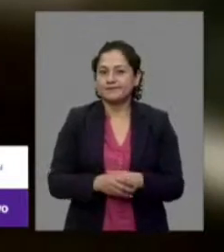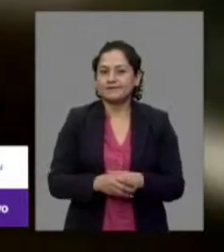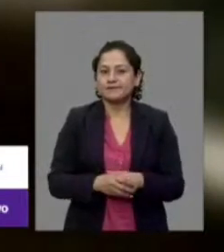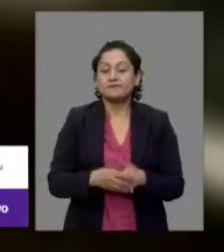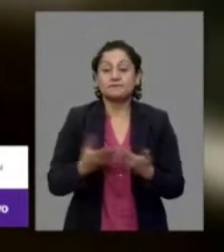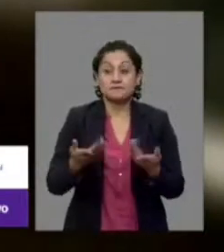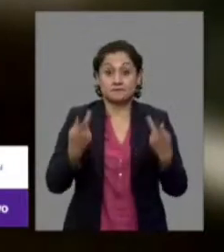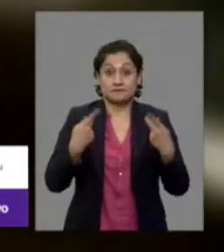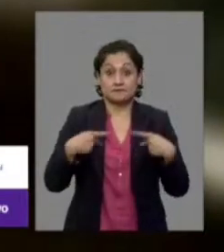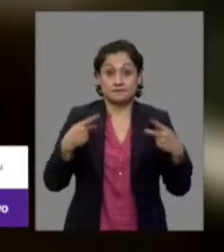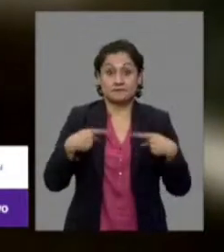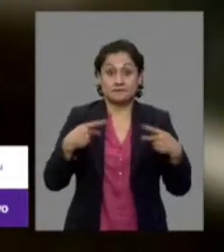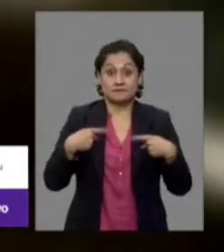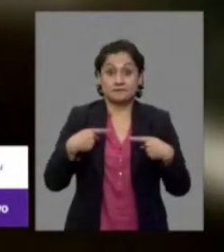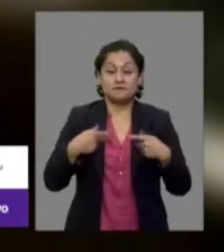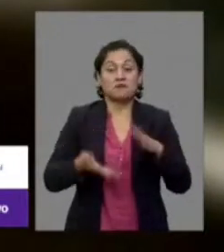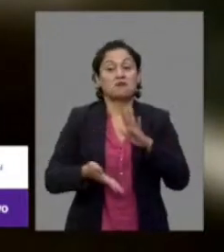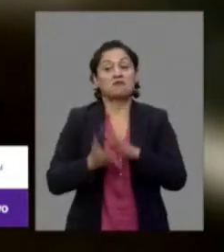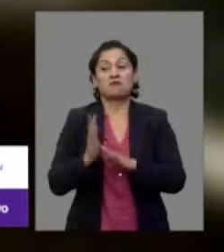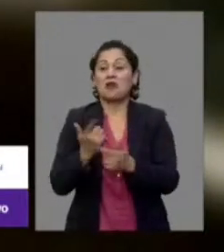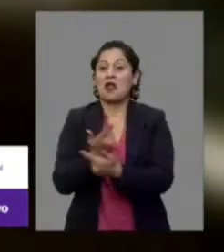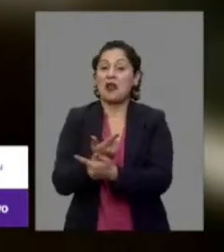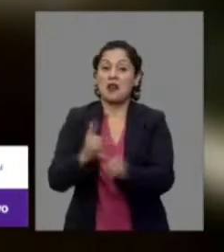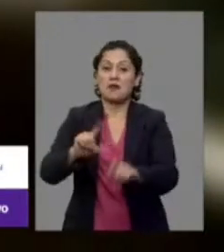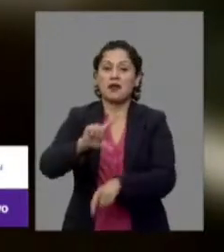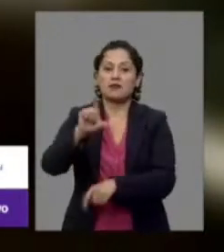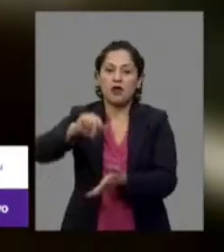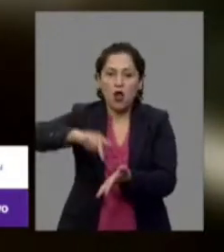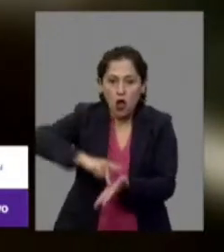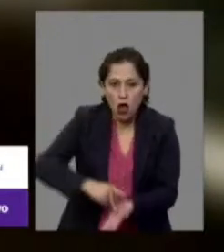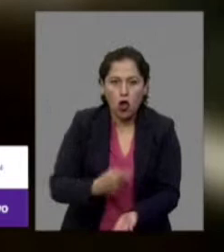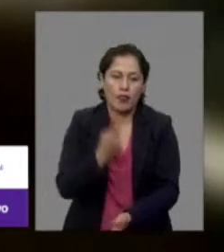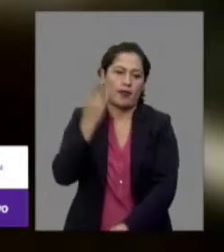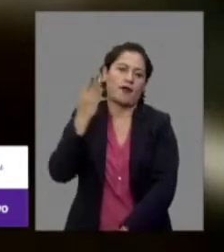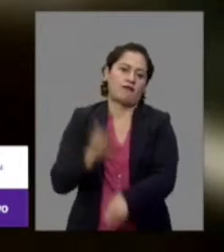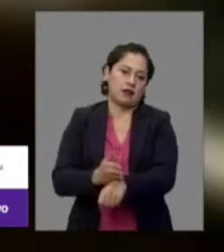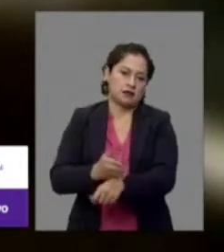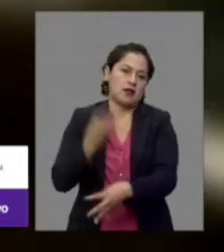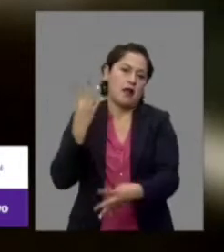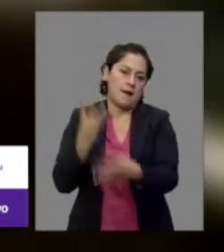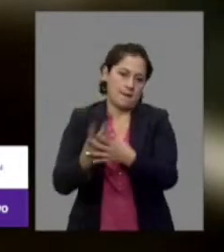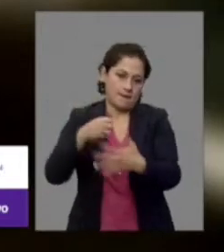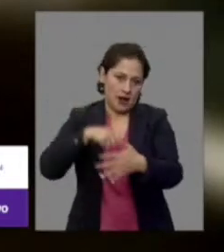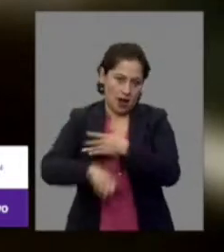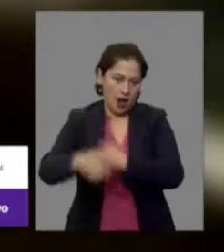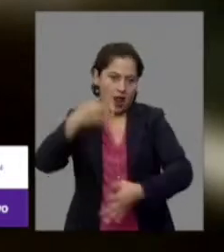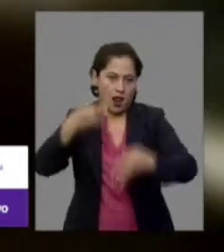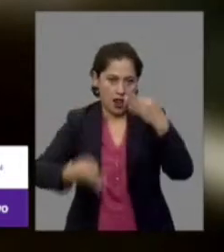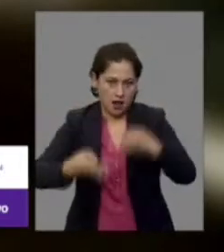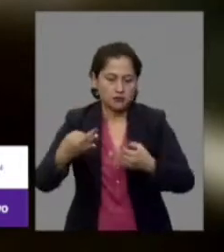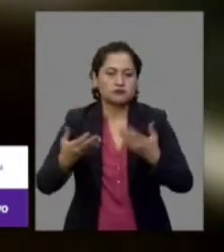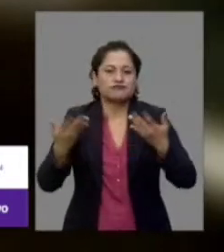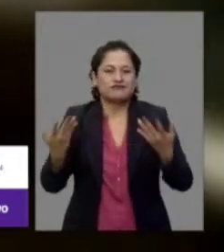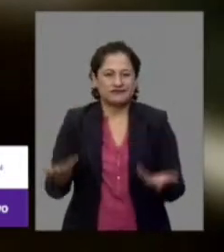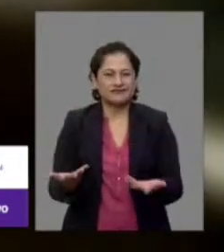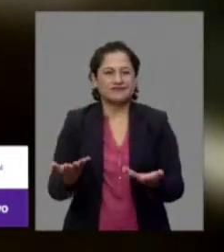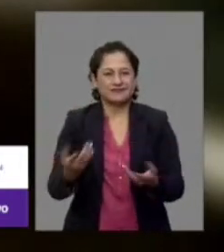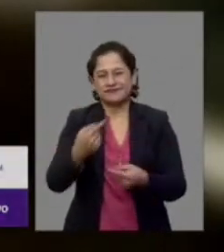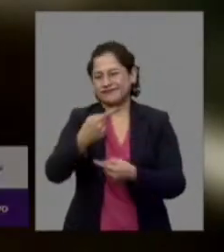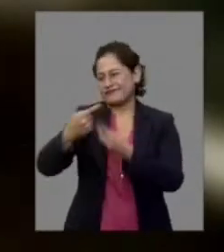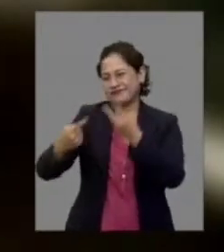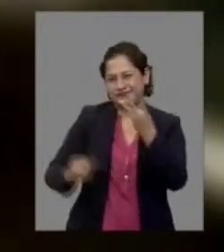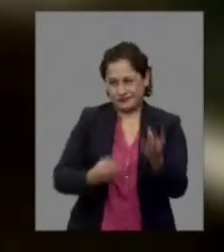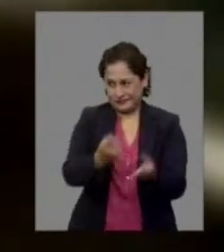están enfrentando un proceso penal. En fin, yo creo que aquí es bien importante la difusión de estos